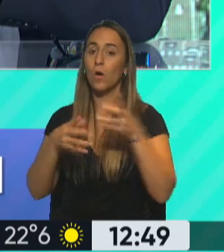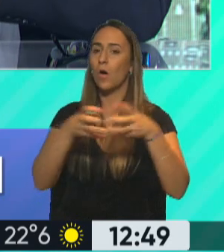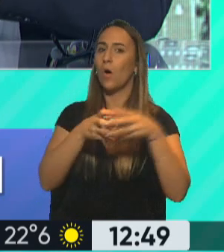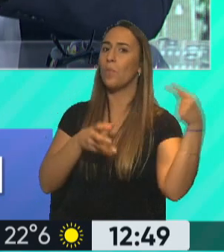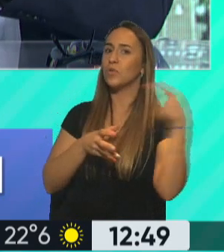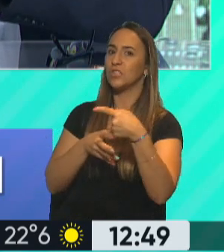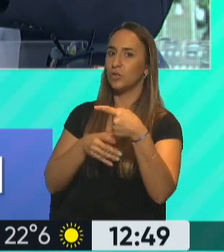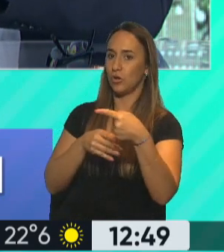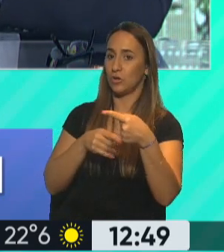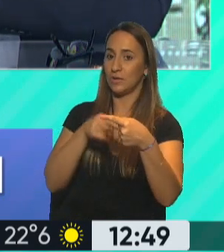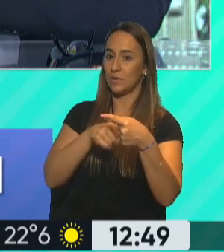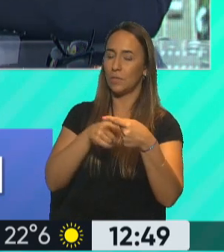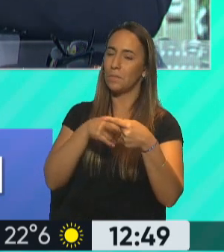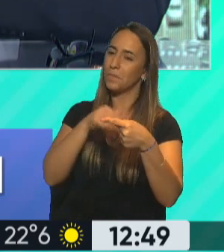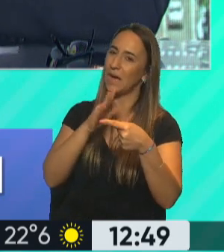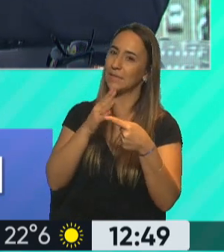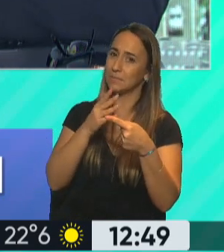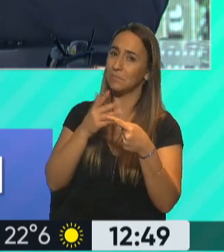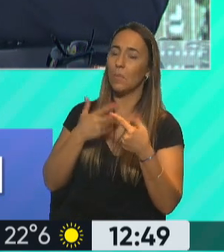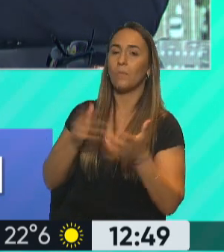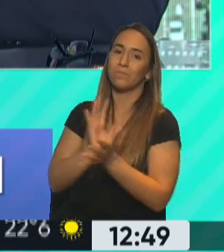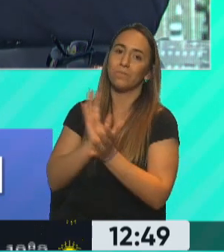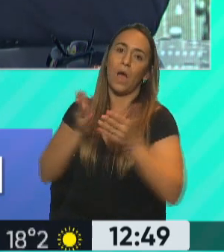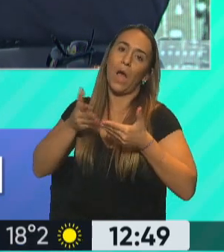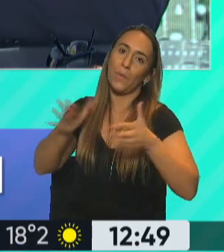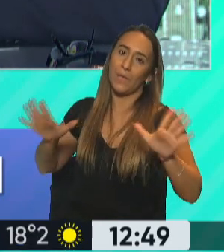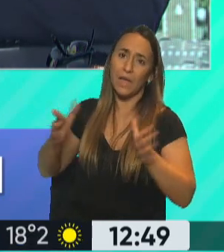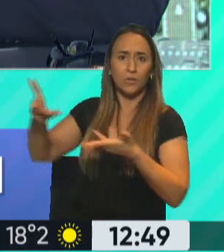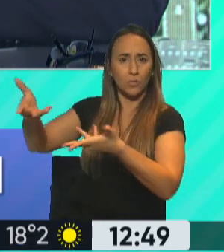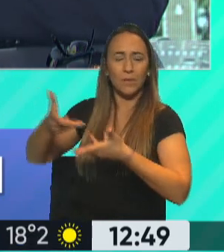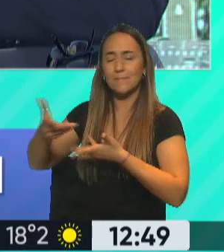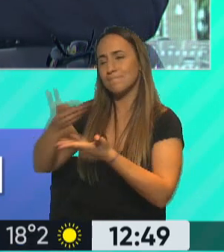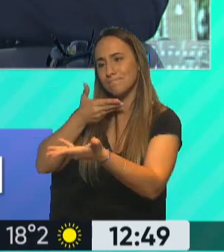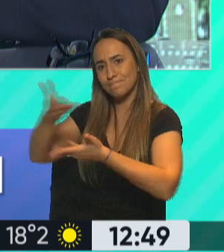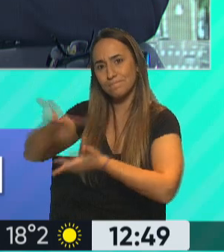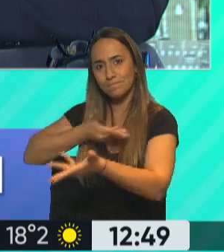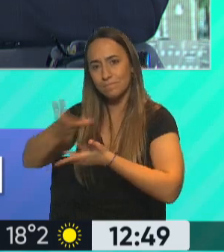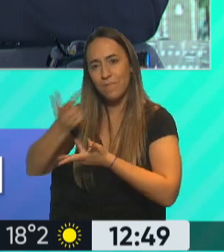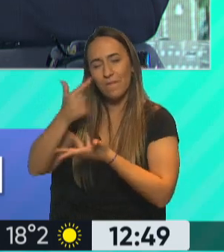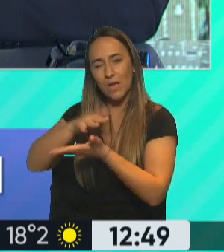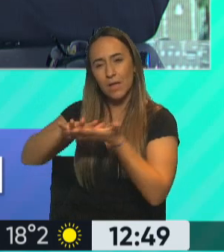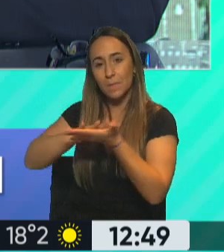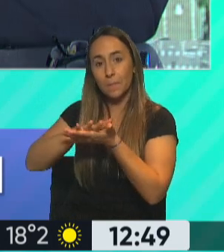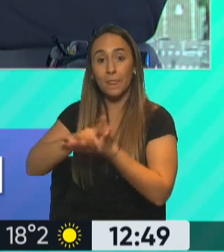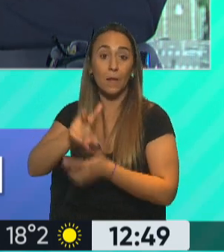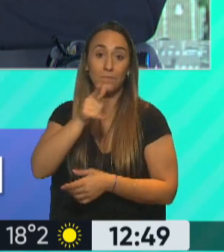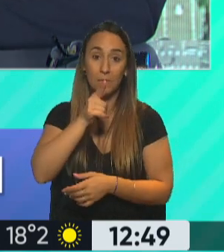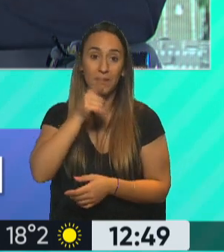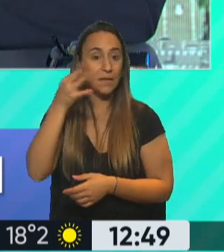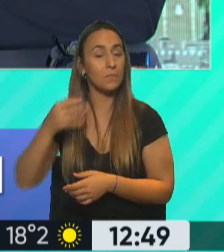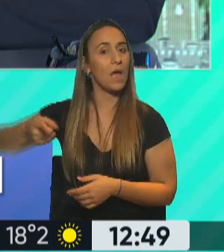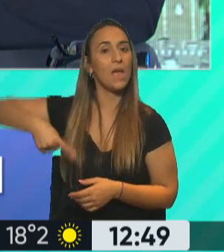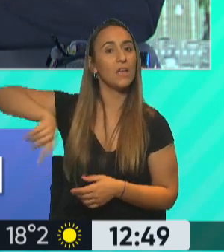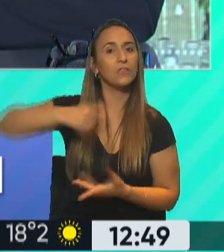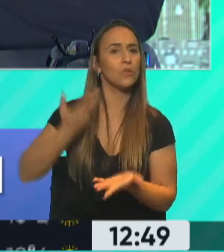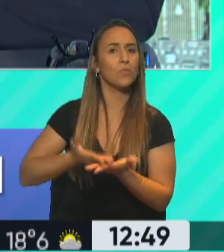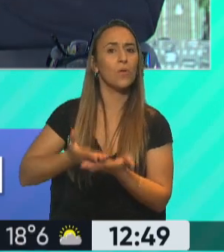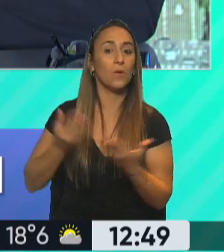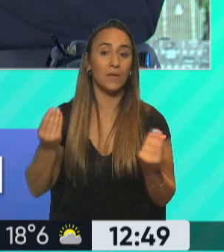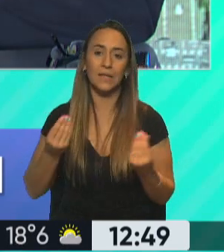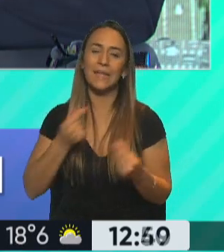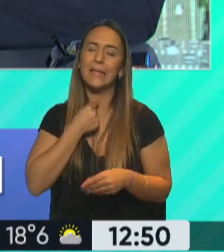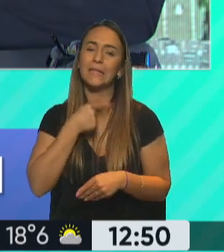están más proclives al diálogo con el oficialismo, me parece que lo que están planteando es que lo